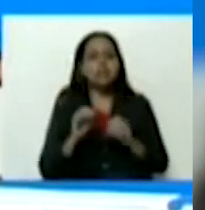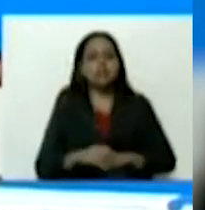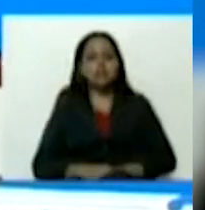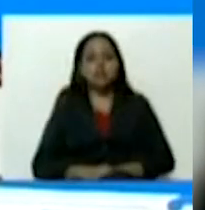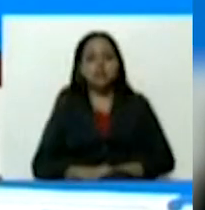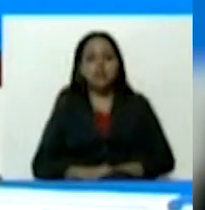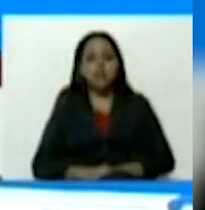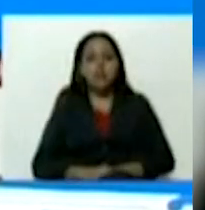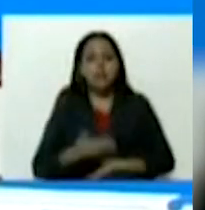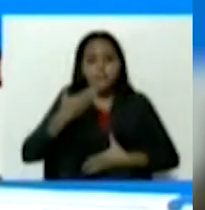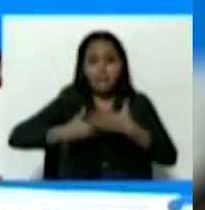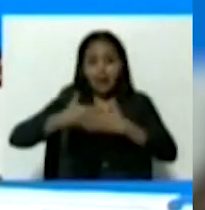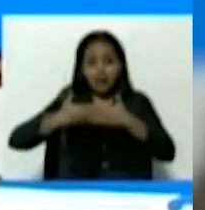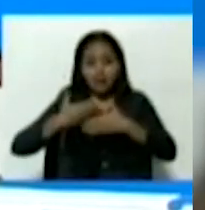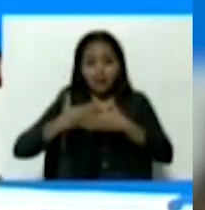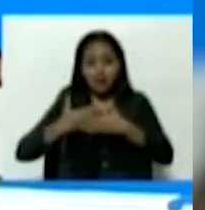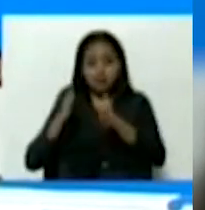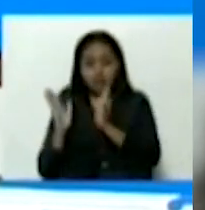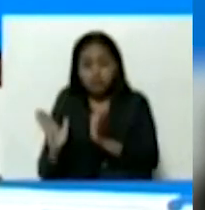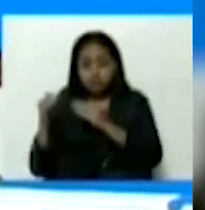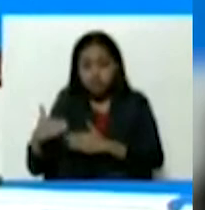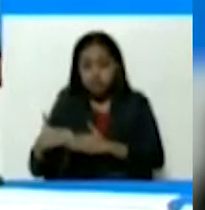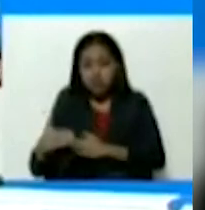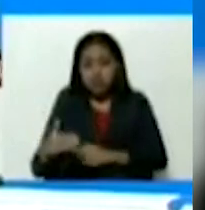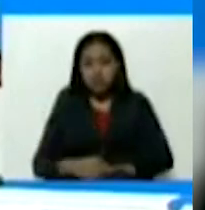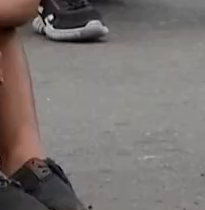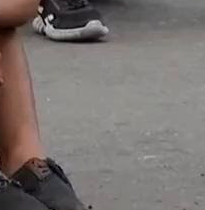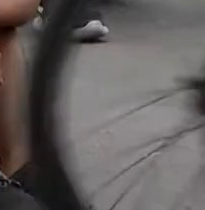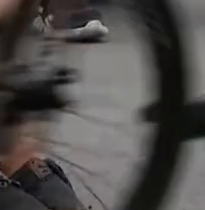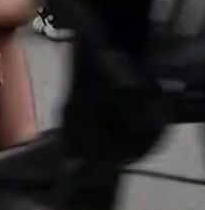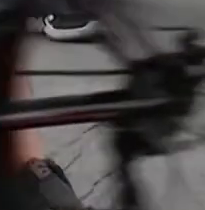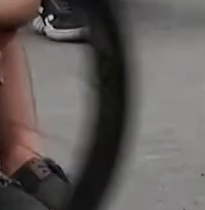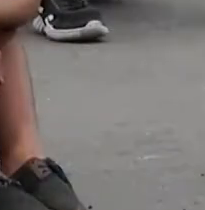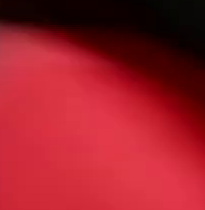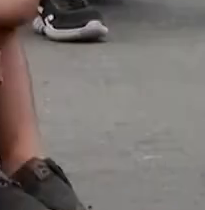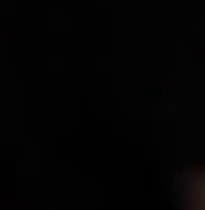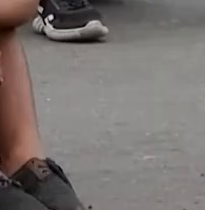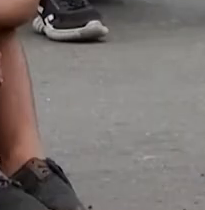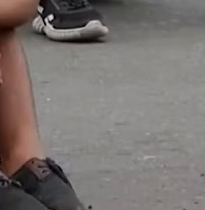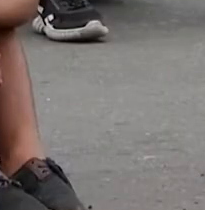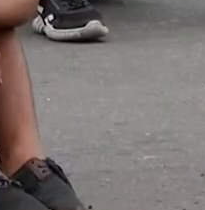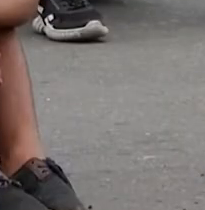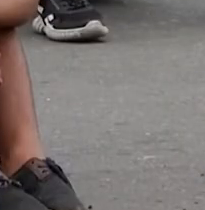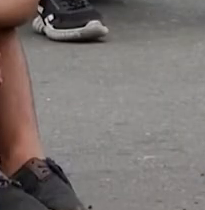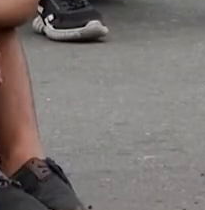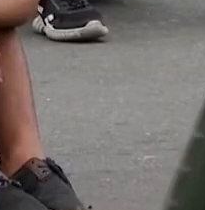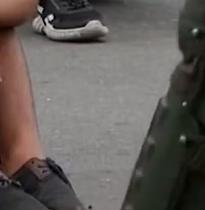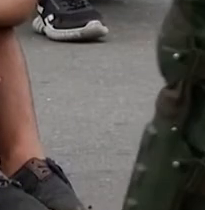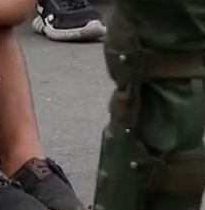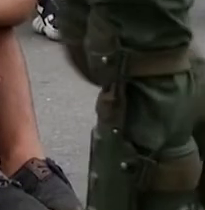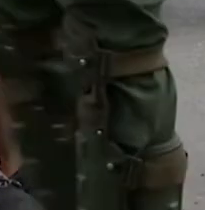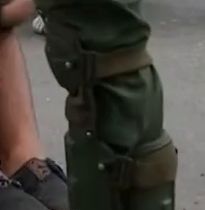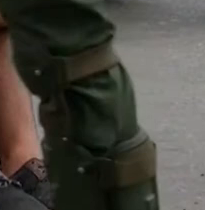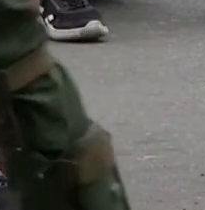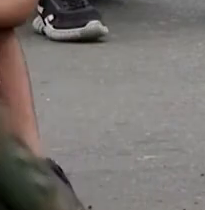barreras especiales de contención en 10 estados del país. En su reporte, Human Rights Watch dice que los agentes de las fuerzas de